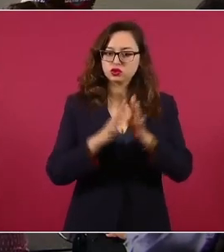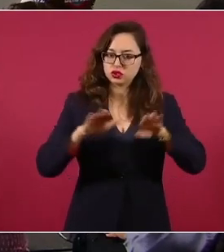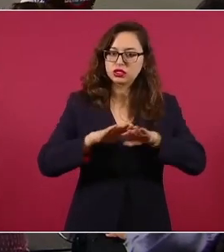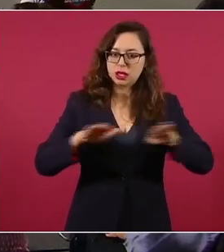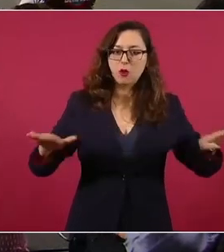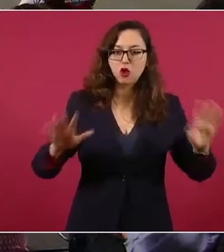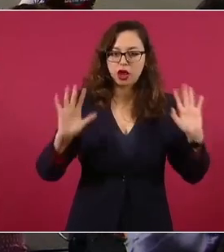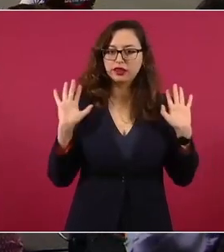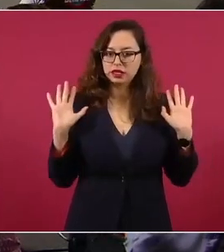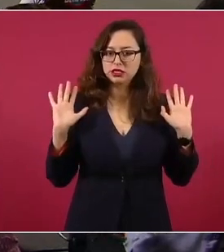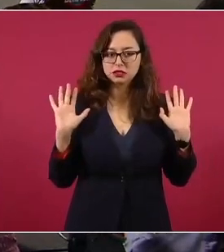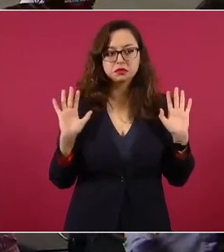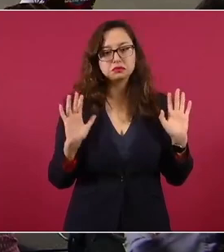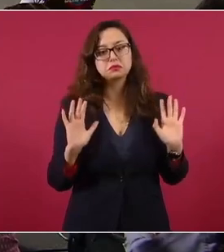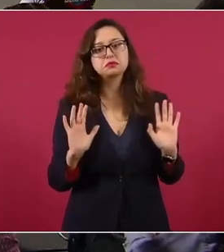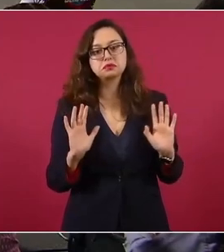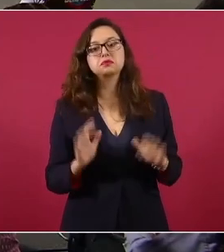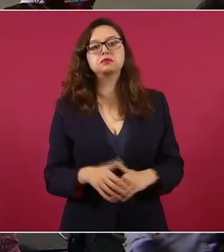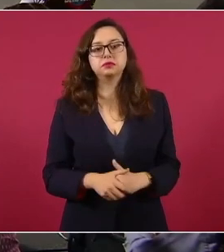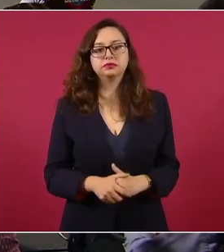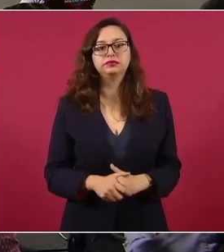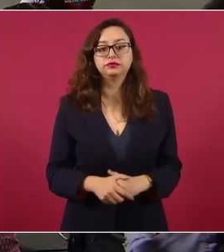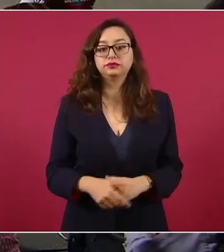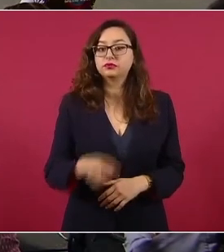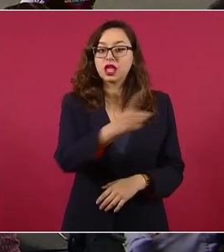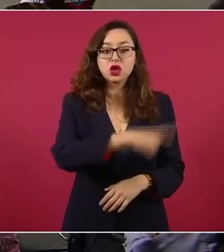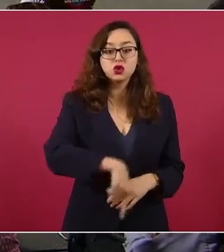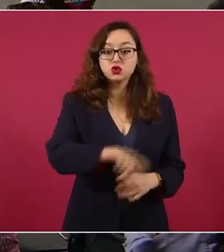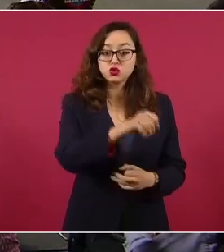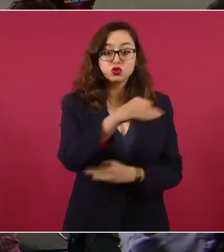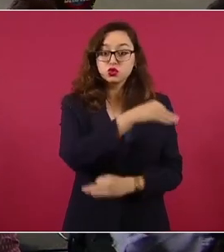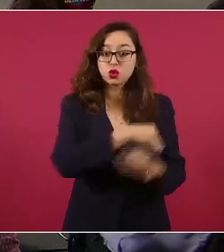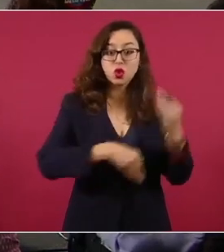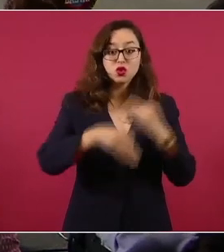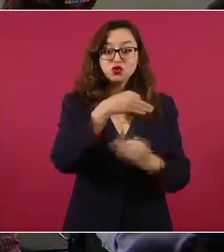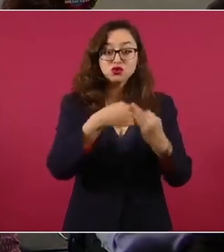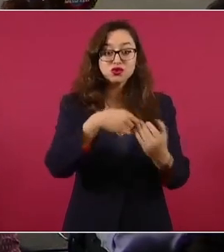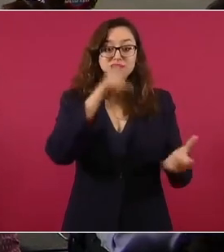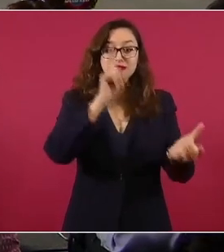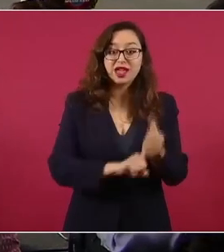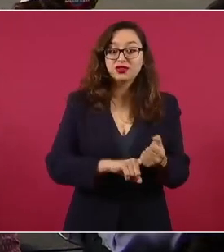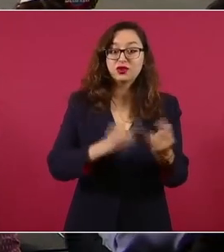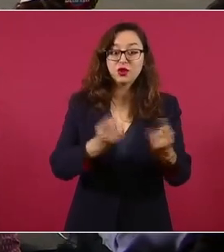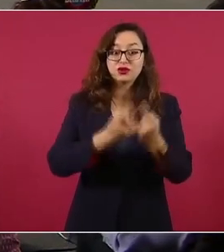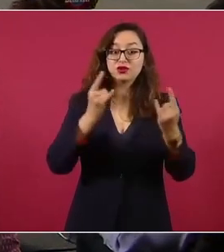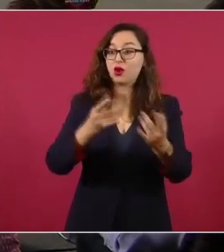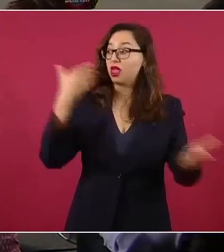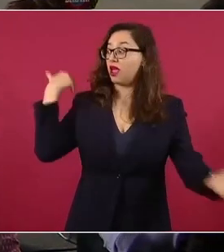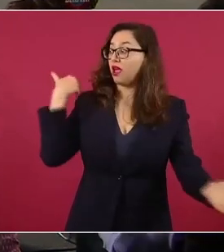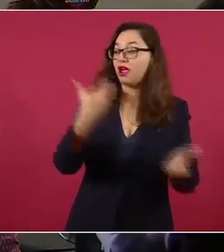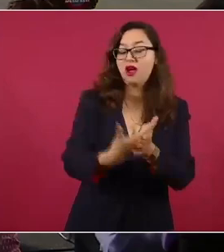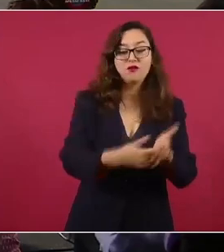Todos ellos han participado en fraudes electorales,